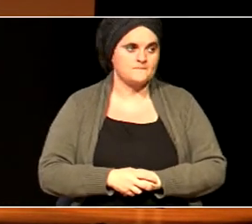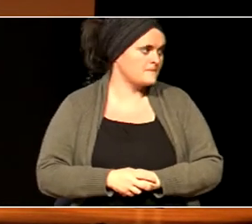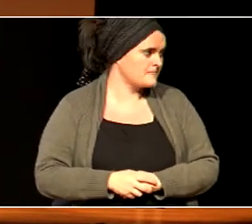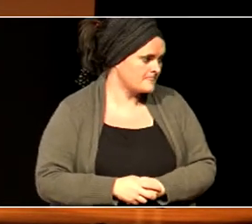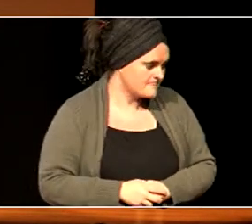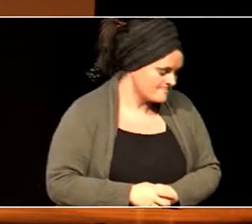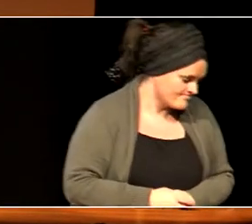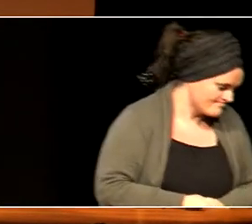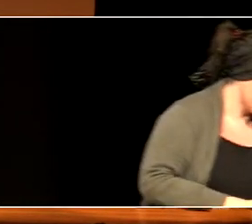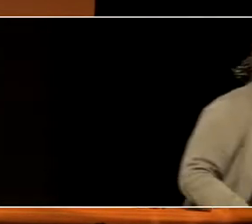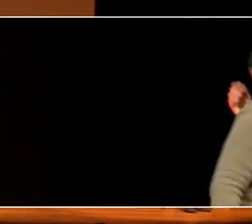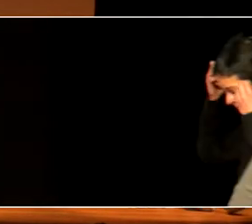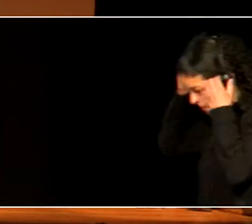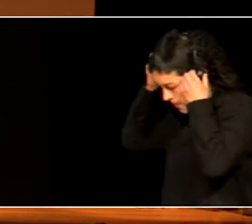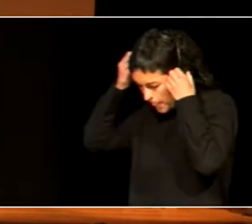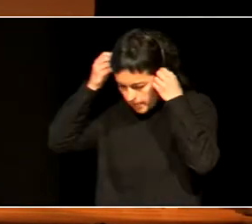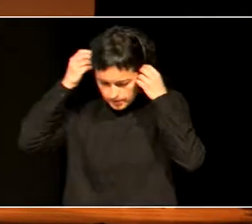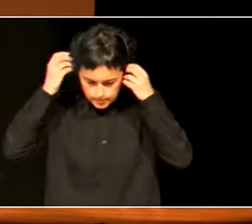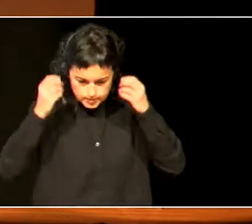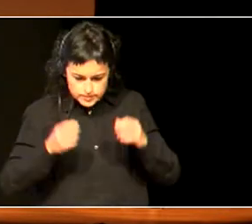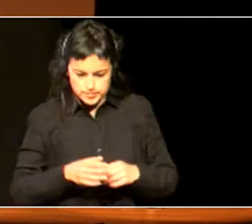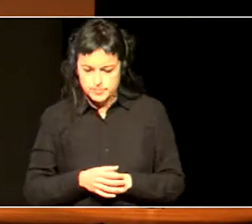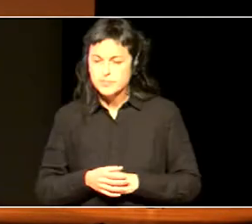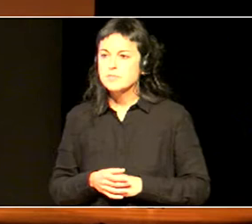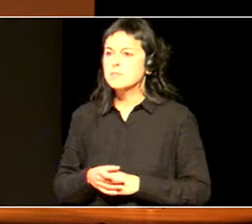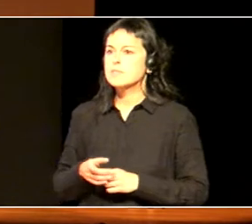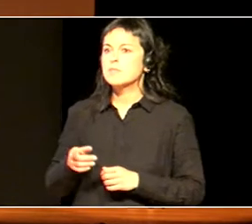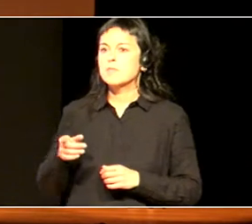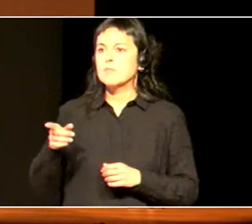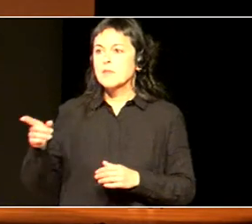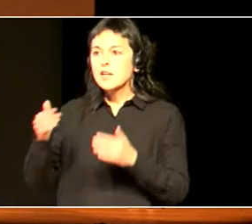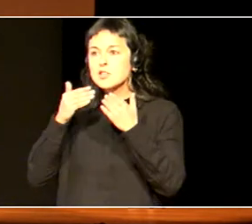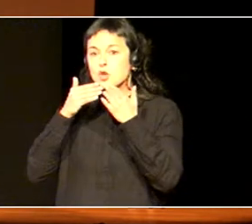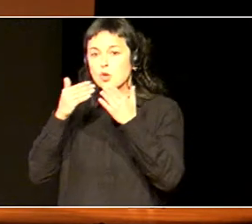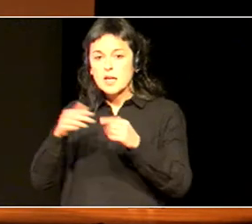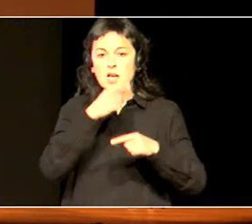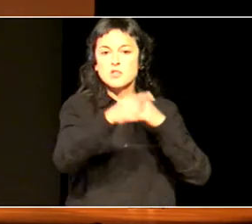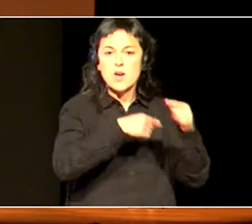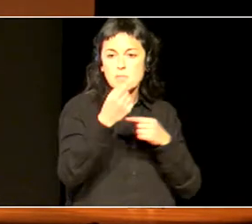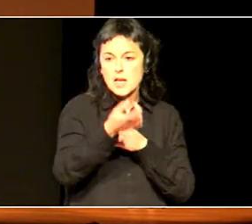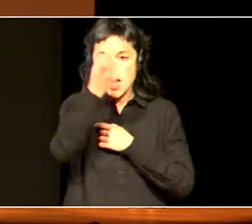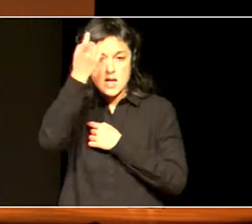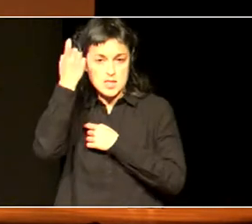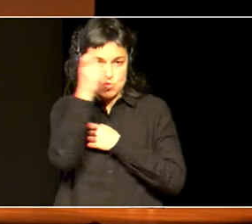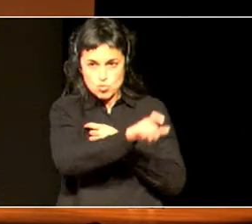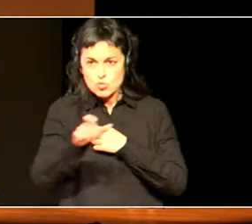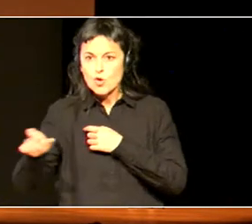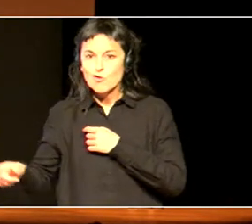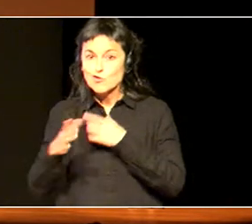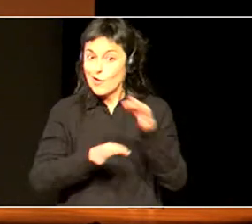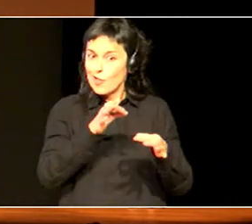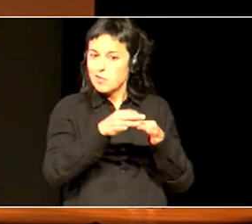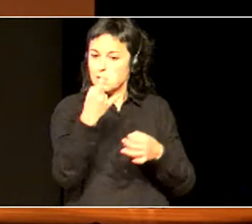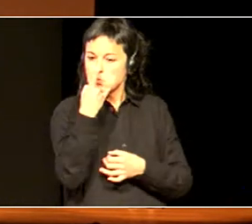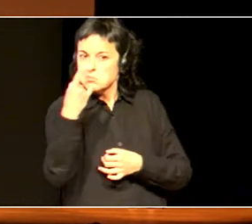Todo esto ha hecho que haya incrementado el interés tanto de las familias como de los alumnos por nuestro ciclo.